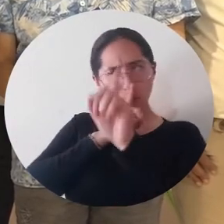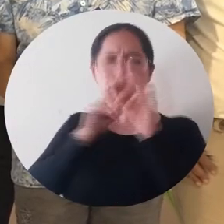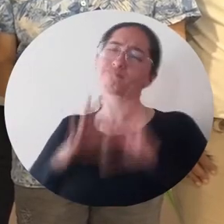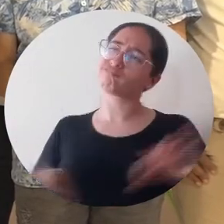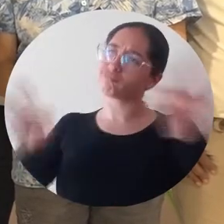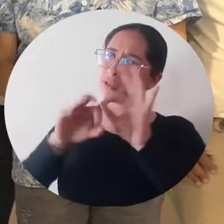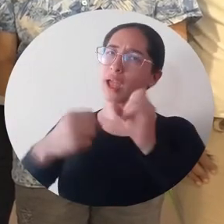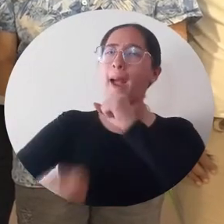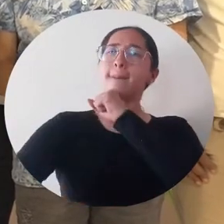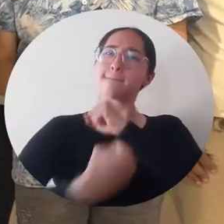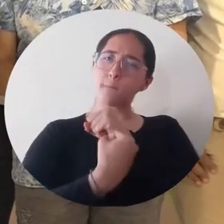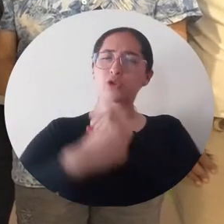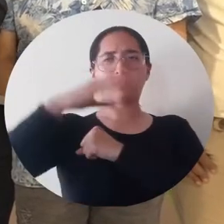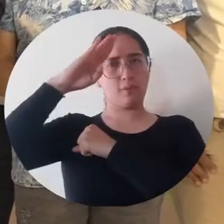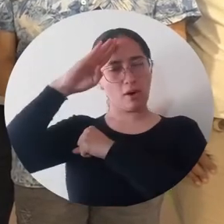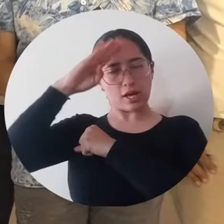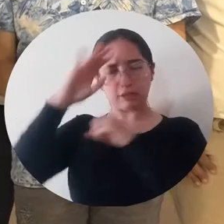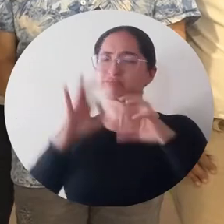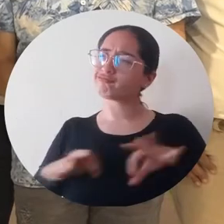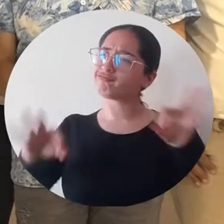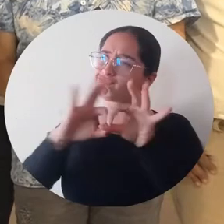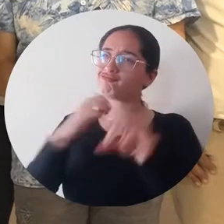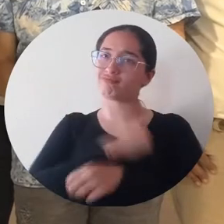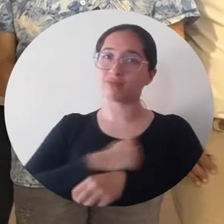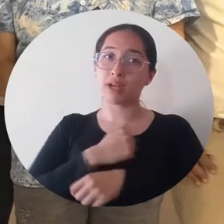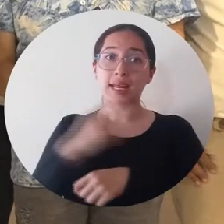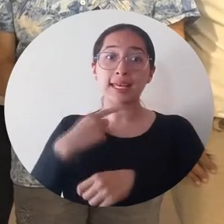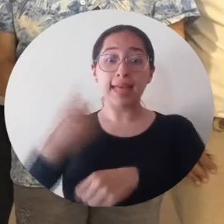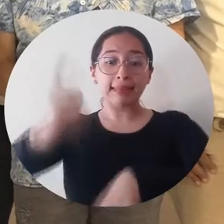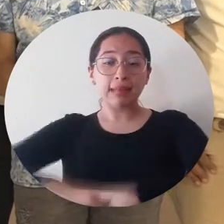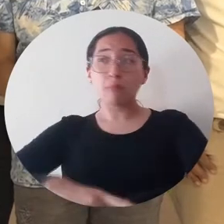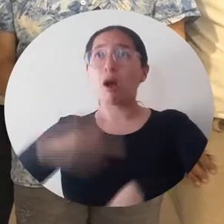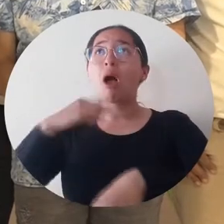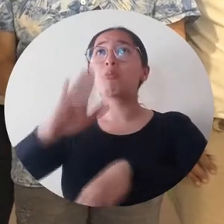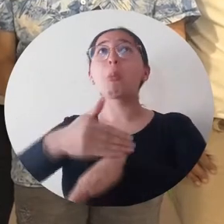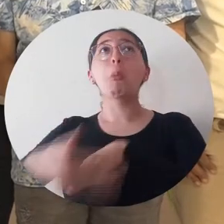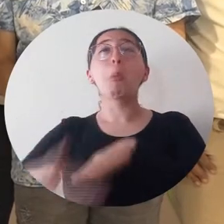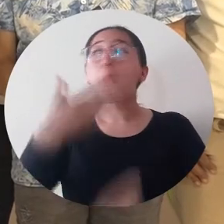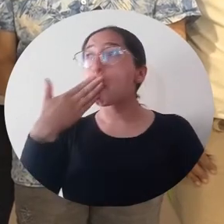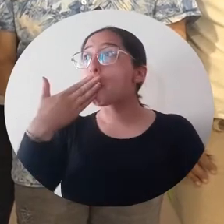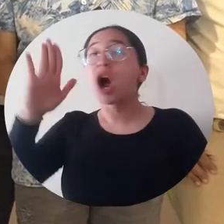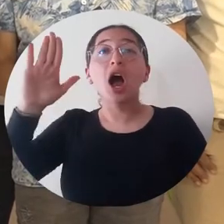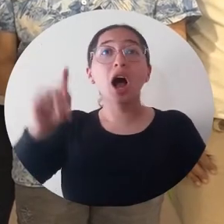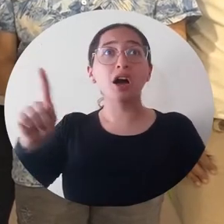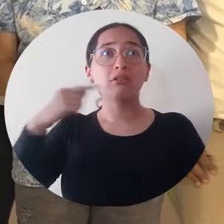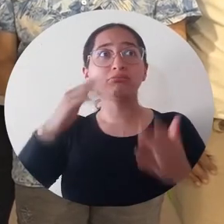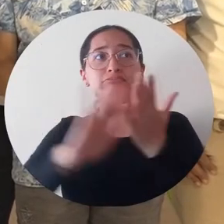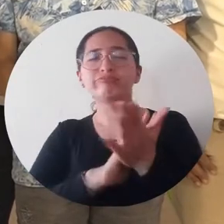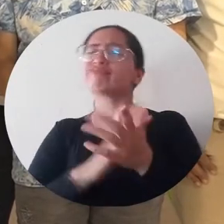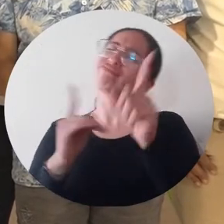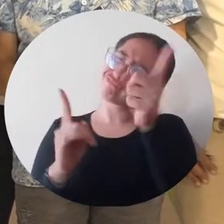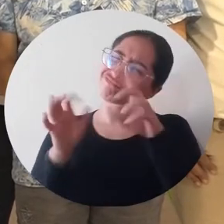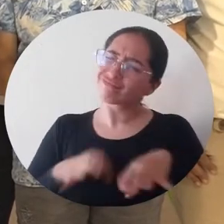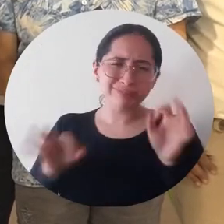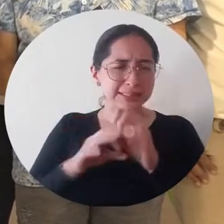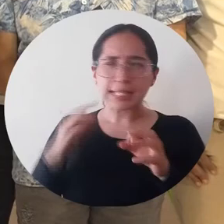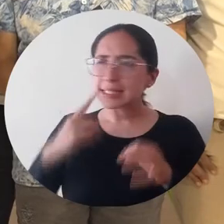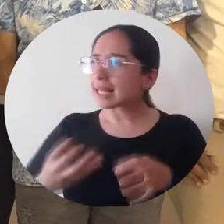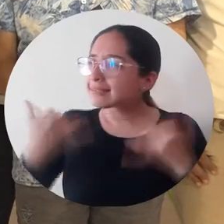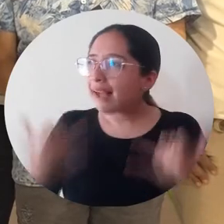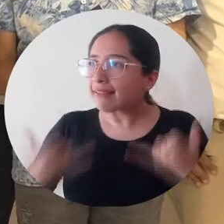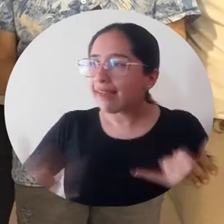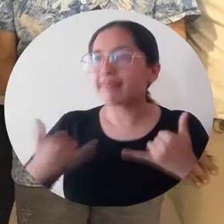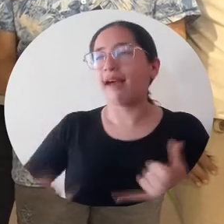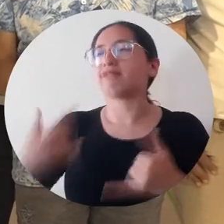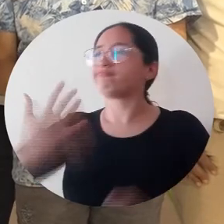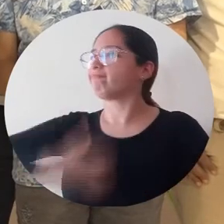esto, repito, la participación de la ciudadanía. No podemos lograr nada si no tenemos su